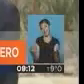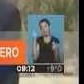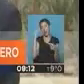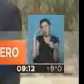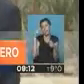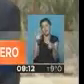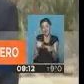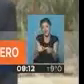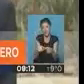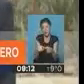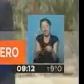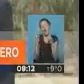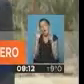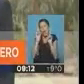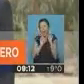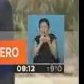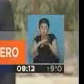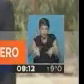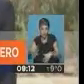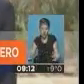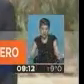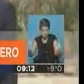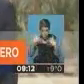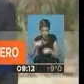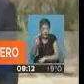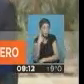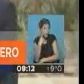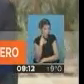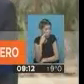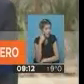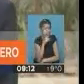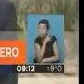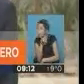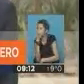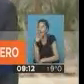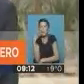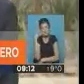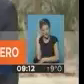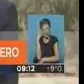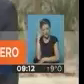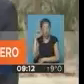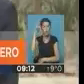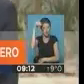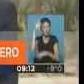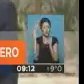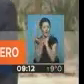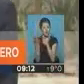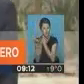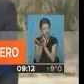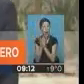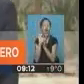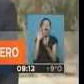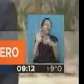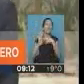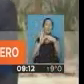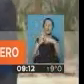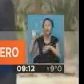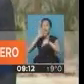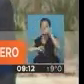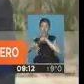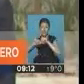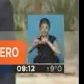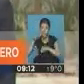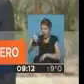que algunos de los chicos que pasen por esta muestra consideren seguir una carrera científica y efectivamente sean los científicos,